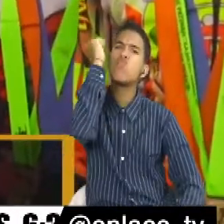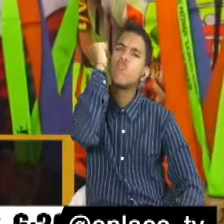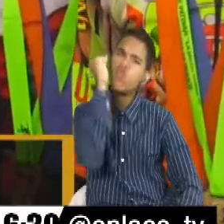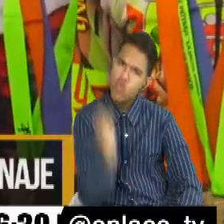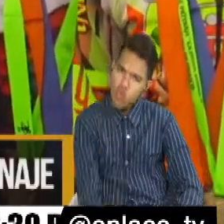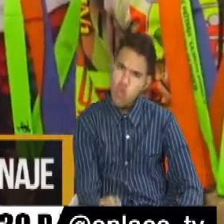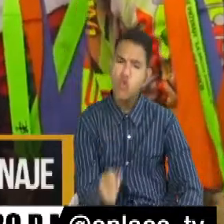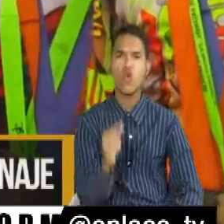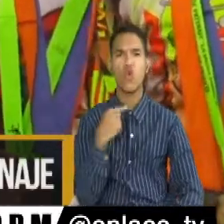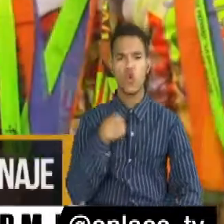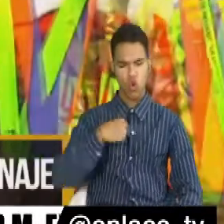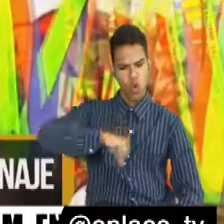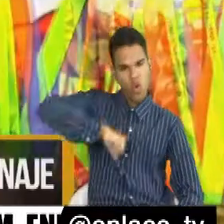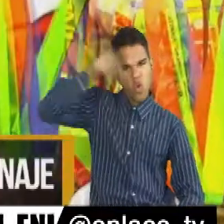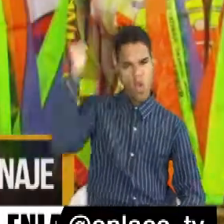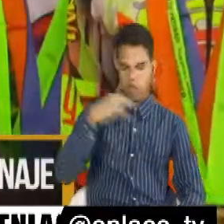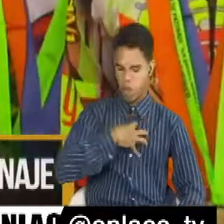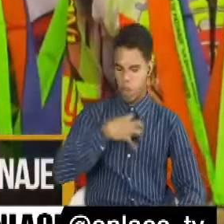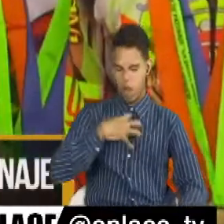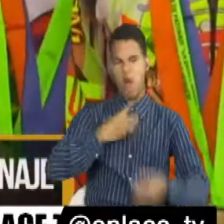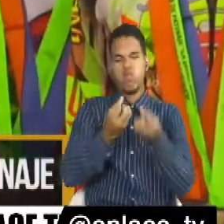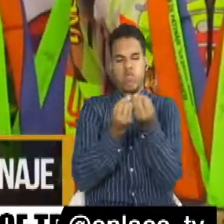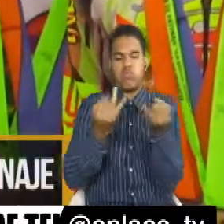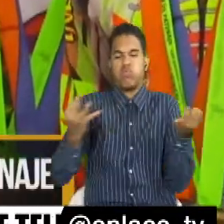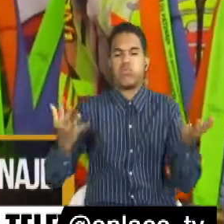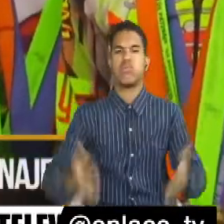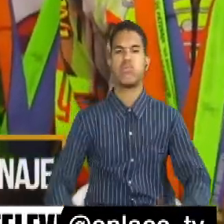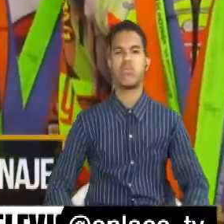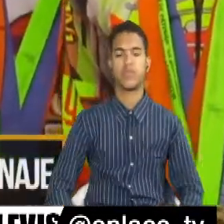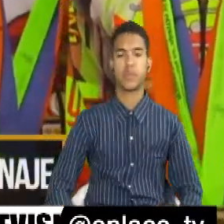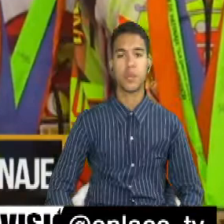y me gané muchas medallas.